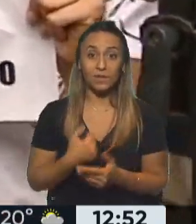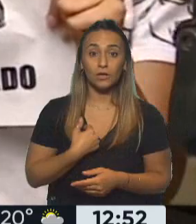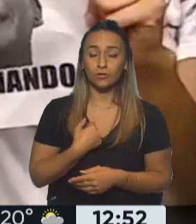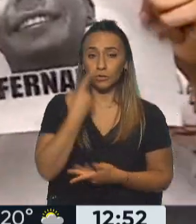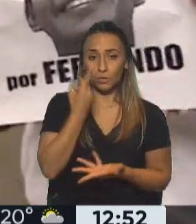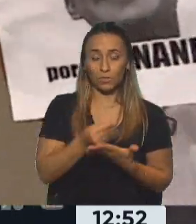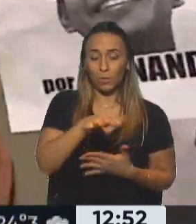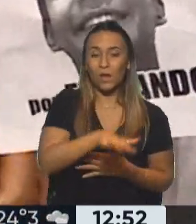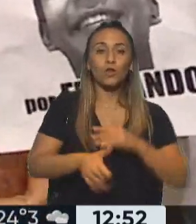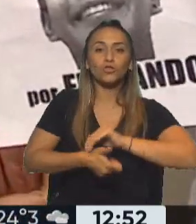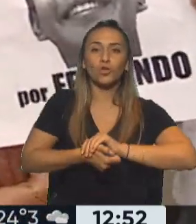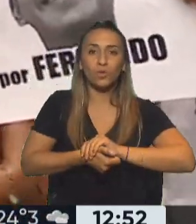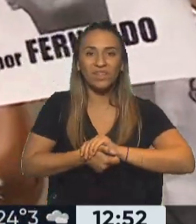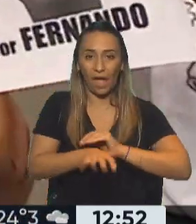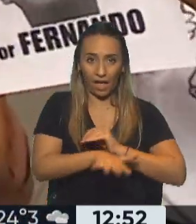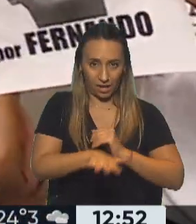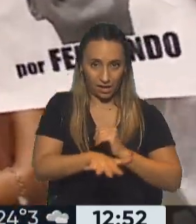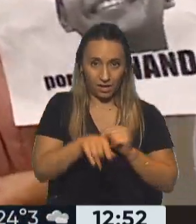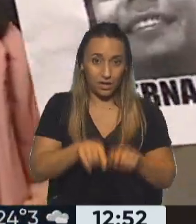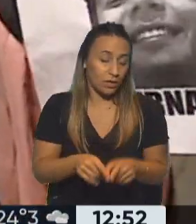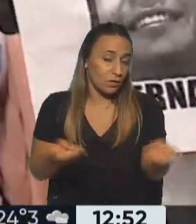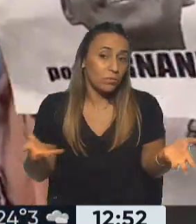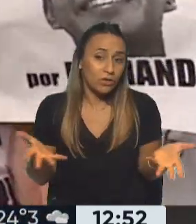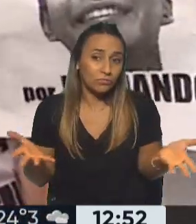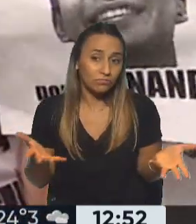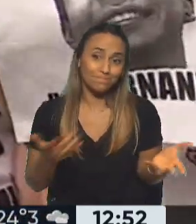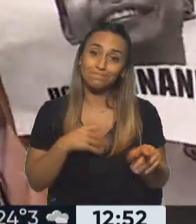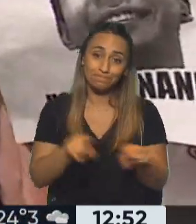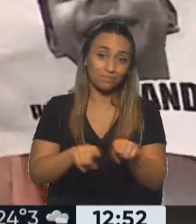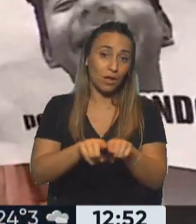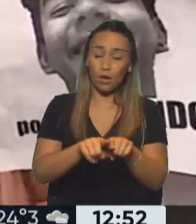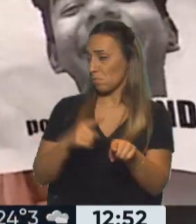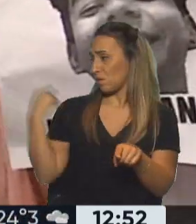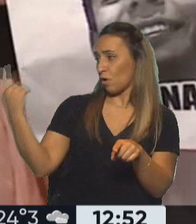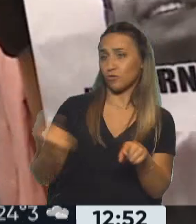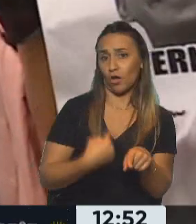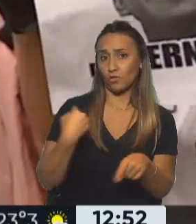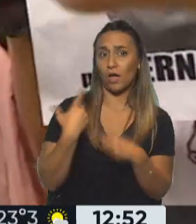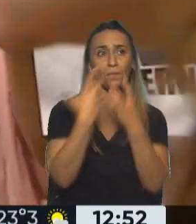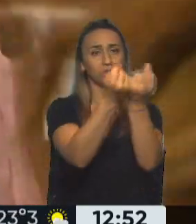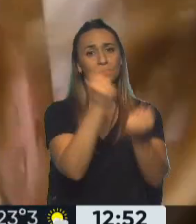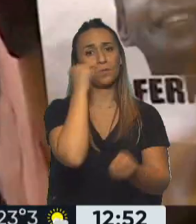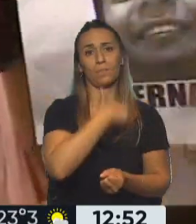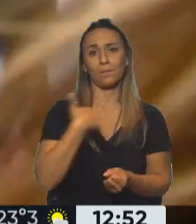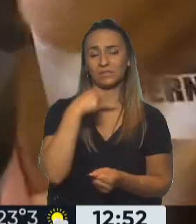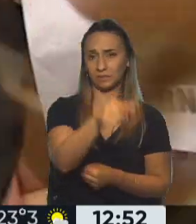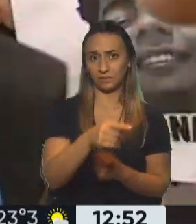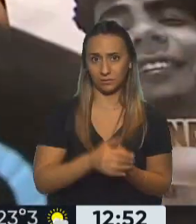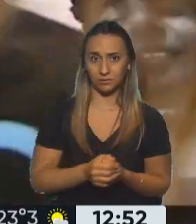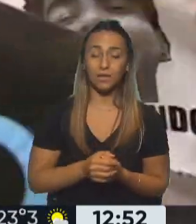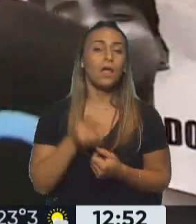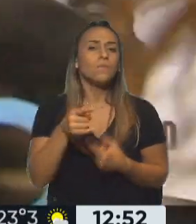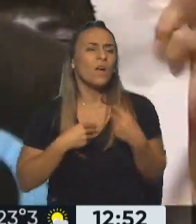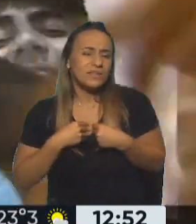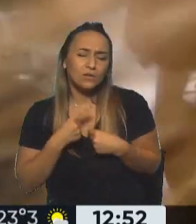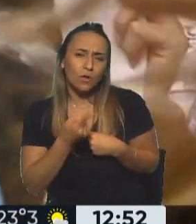de Tortuguita. Y bueno, como por lo mismo todo, venimos a apoyar a los padres de Fernando. Para que haya justicia. ¿Qué siente usted